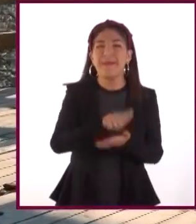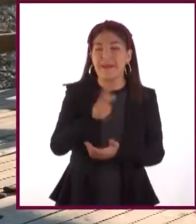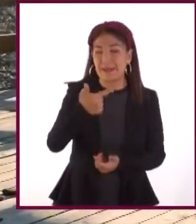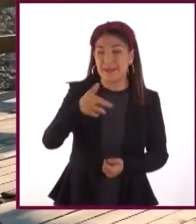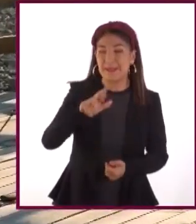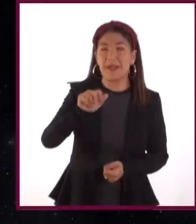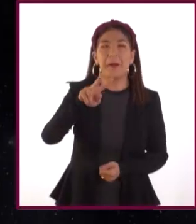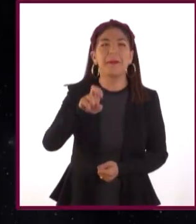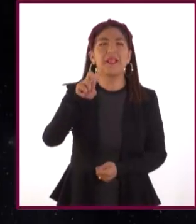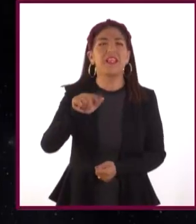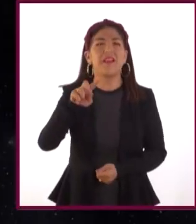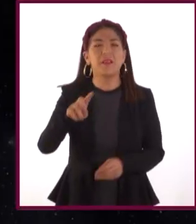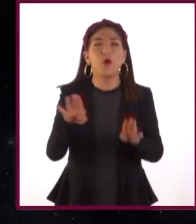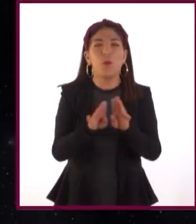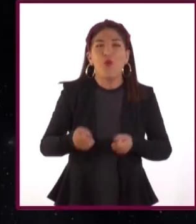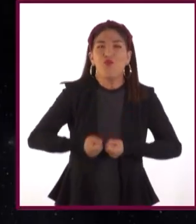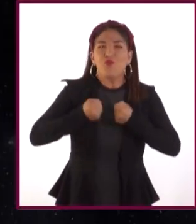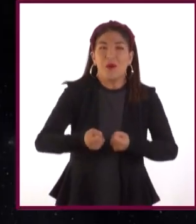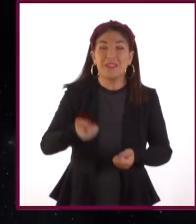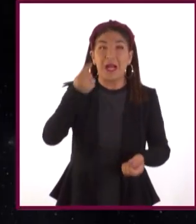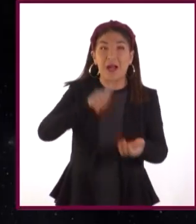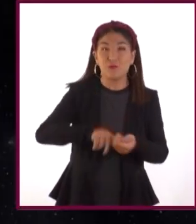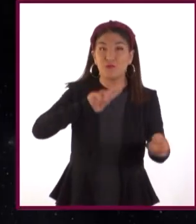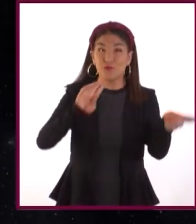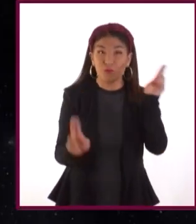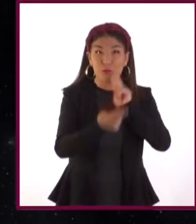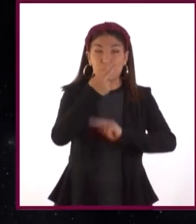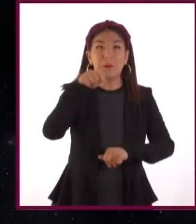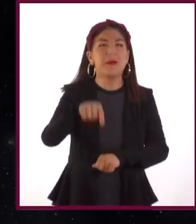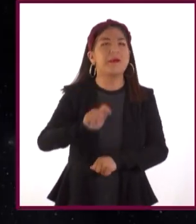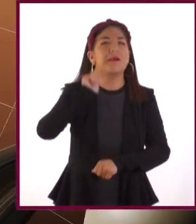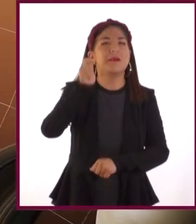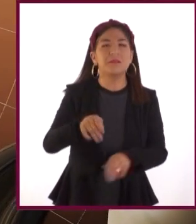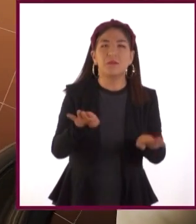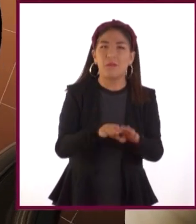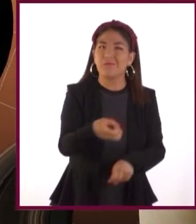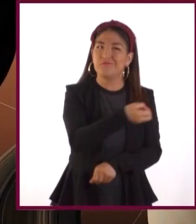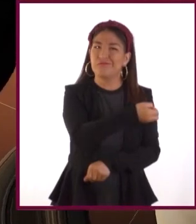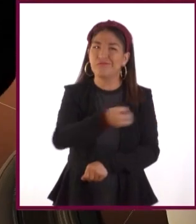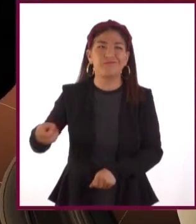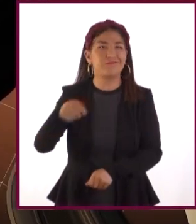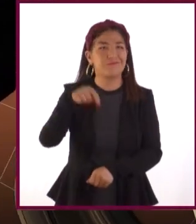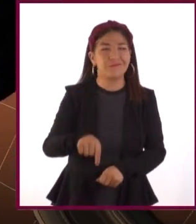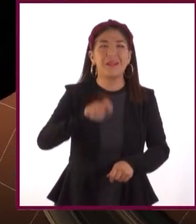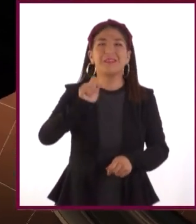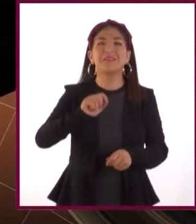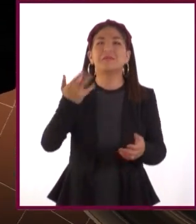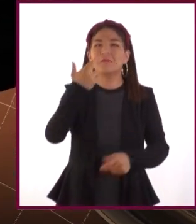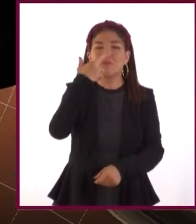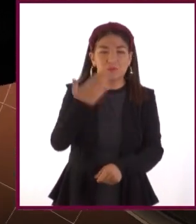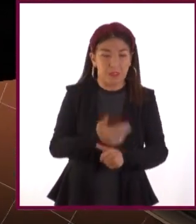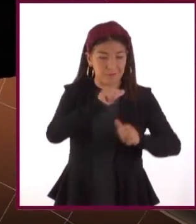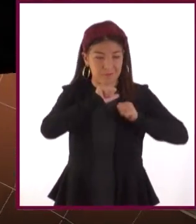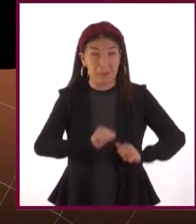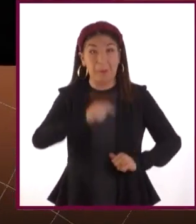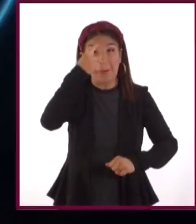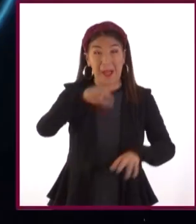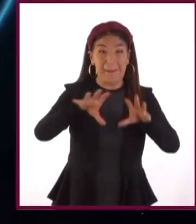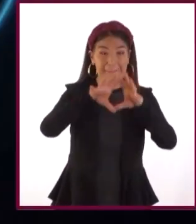el peso son dos magnitudes distintas. Para comprender la diferencia entre masa y peso, primero tenemos que saber que